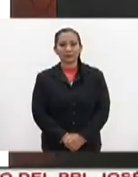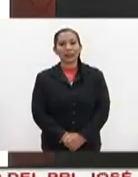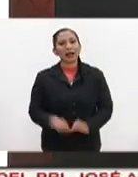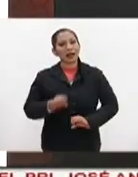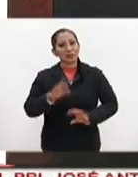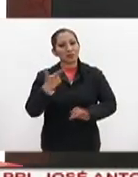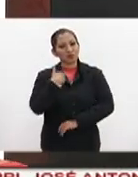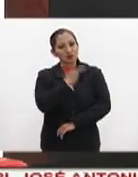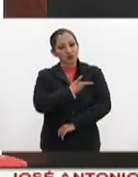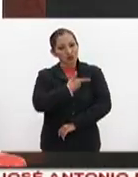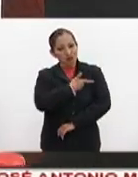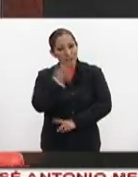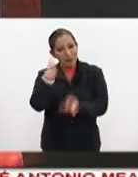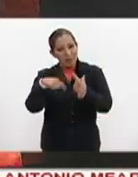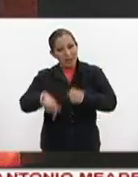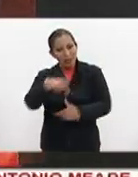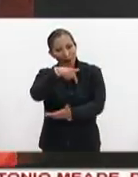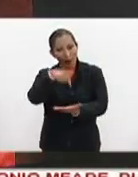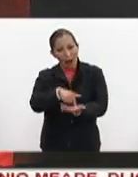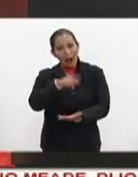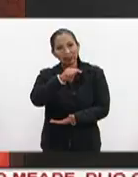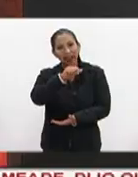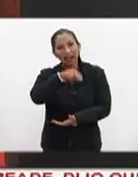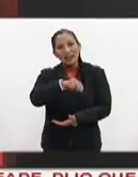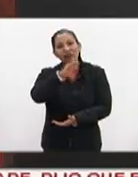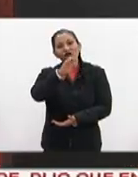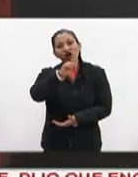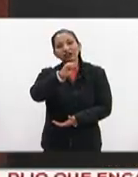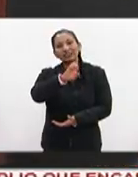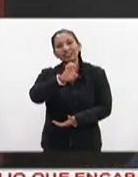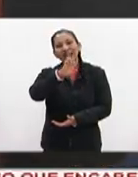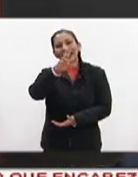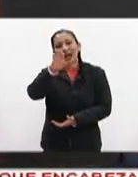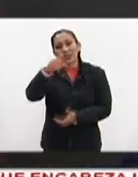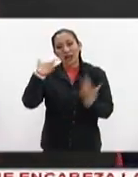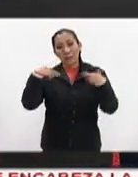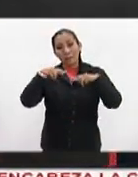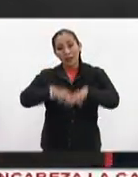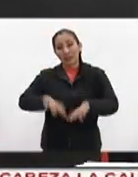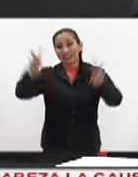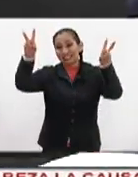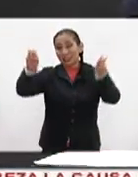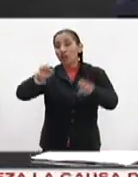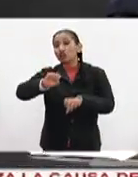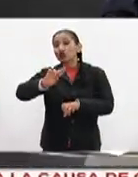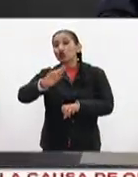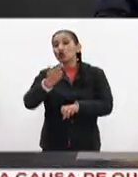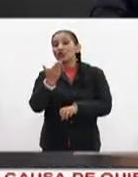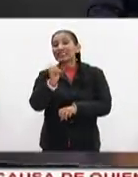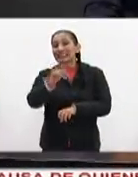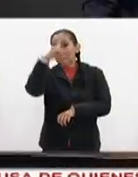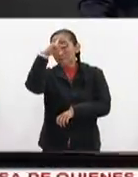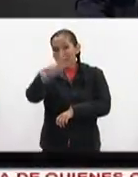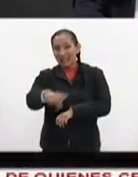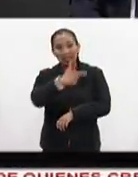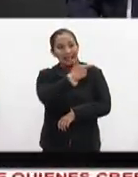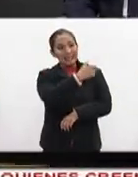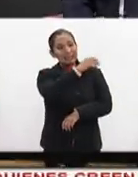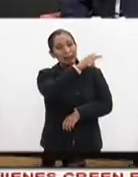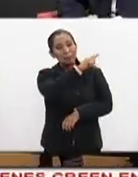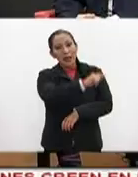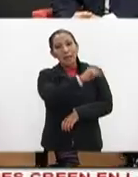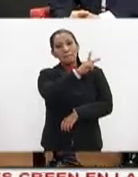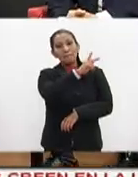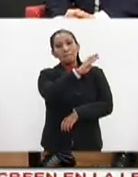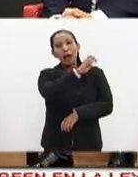Así es, nos da muchísimo gusto que estén aquí en el estudio Tani Fonserrada, ella es representante oficial de Suchi en México, y Engelbert